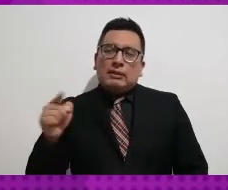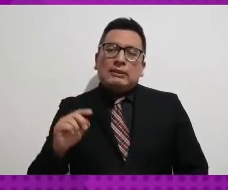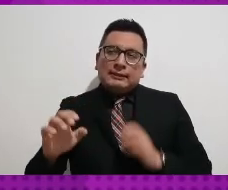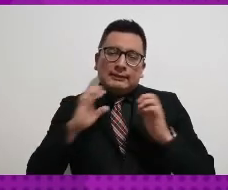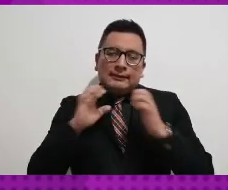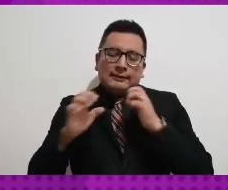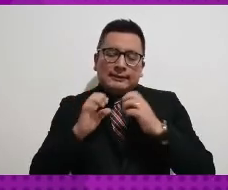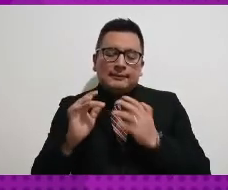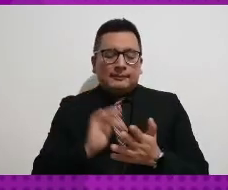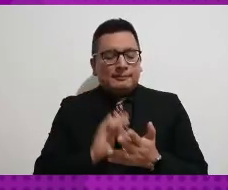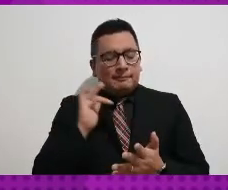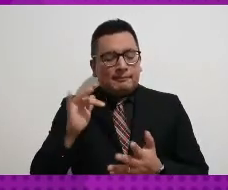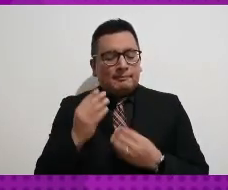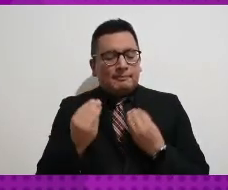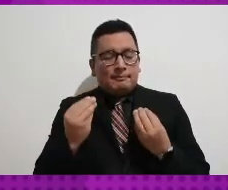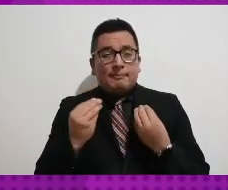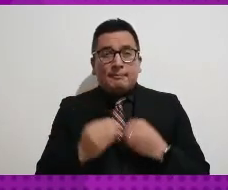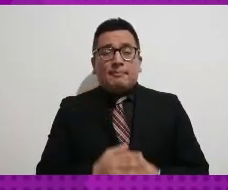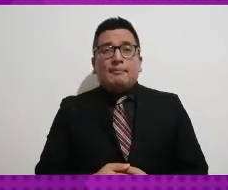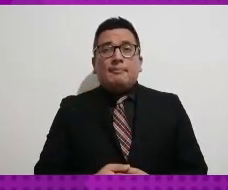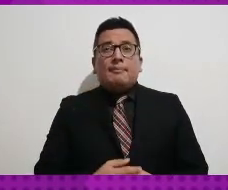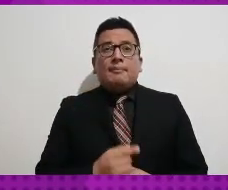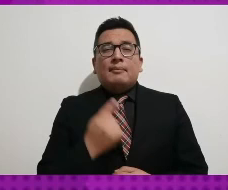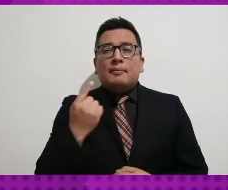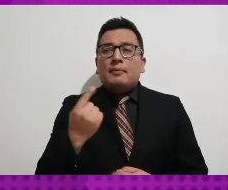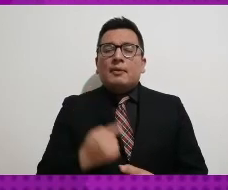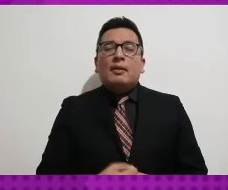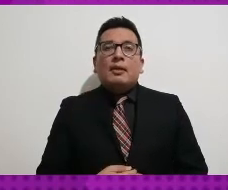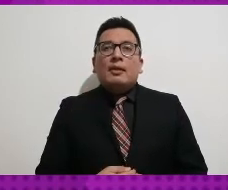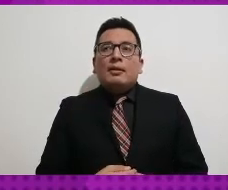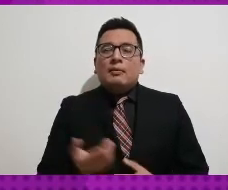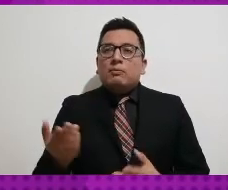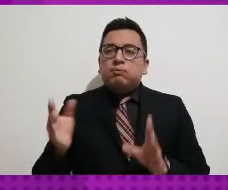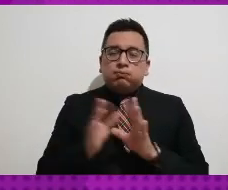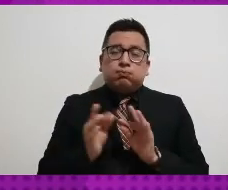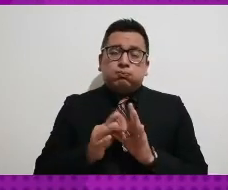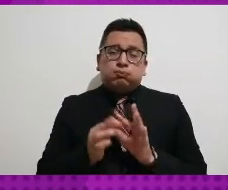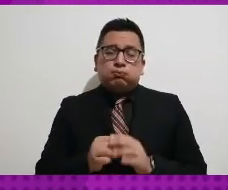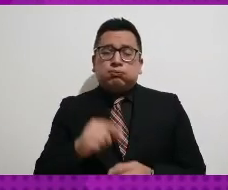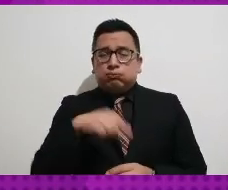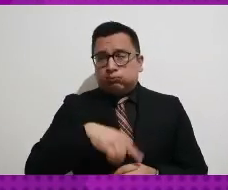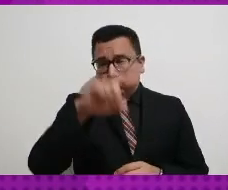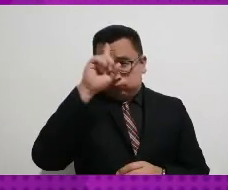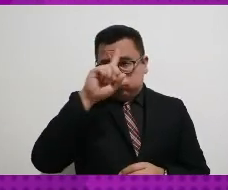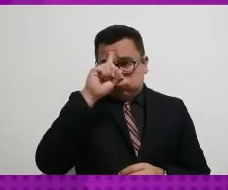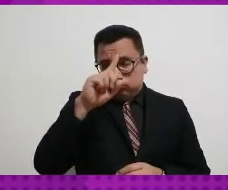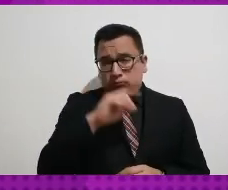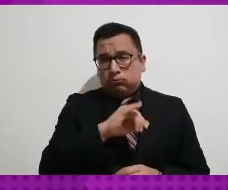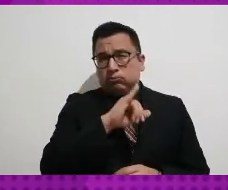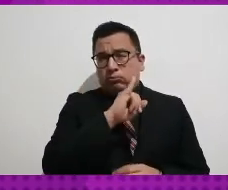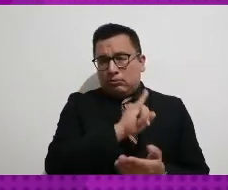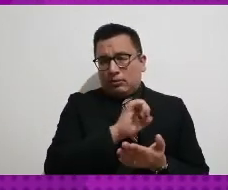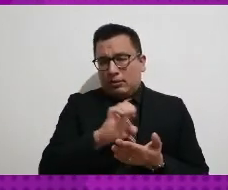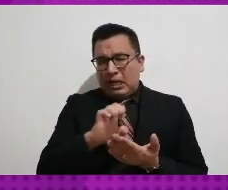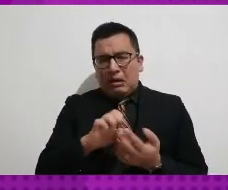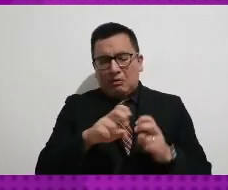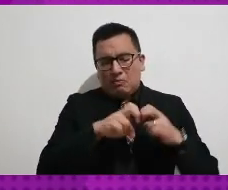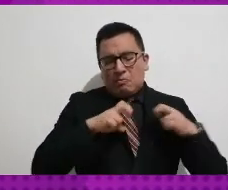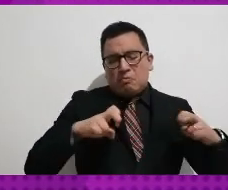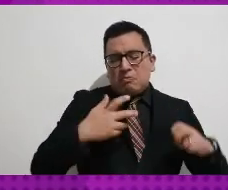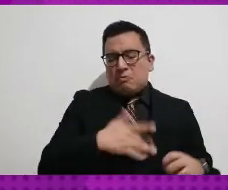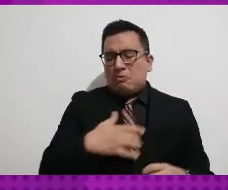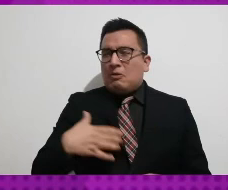este espacio. Te agradecemos profundamente de parte del Consejo General del Instituto Electoral de Coahuila por esta